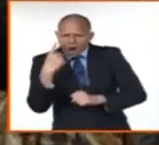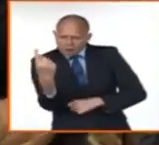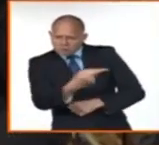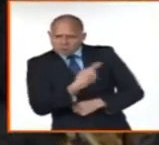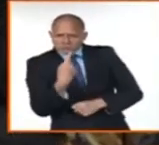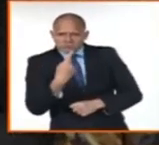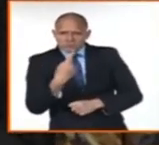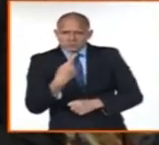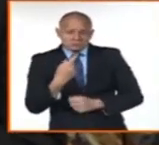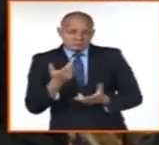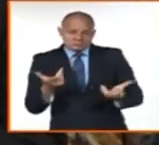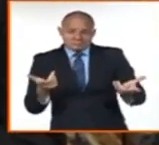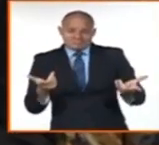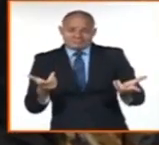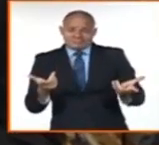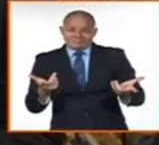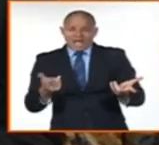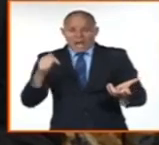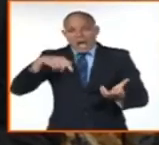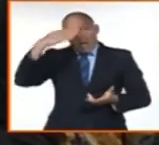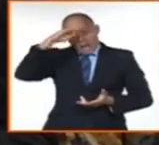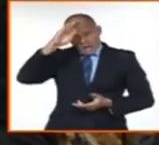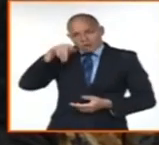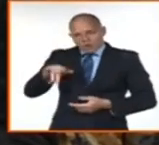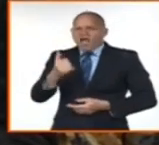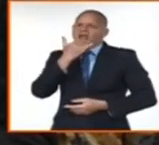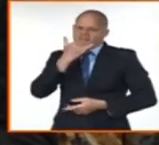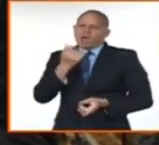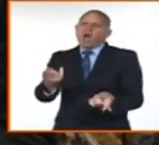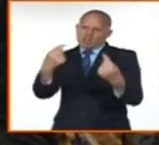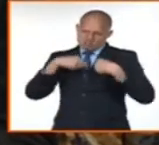Unidos en 60 y tantos años de revolución.